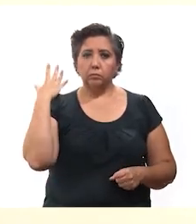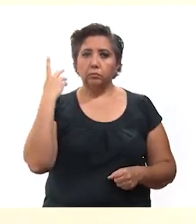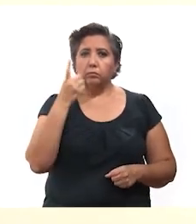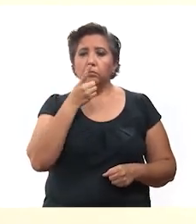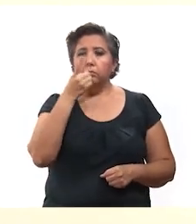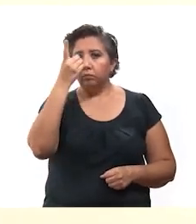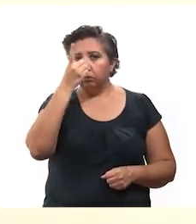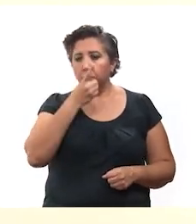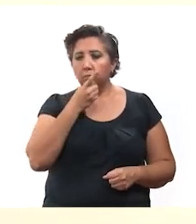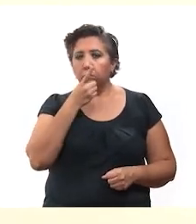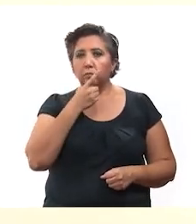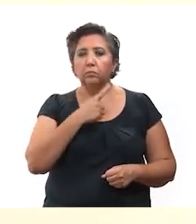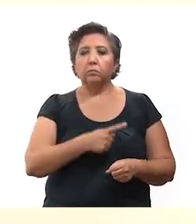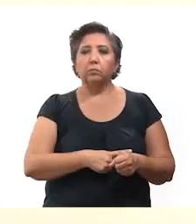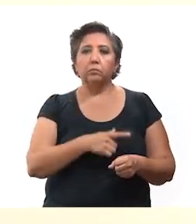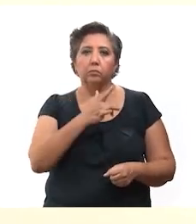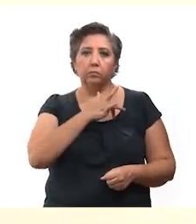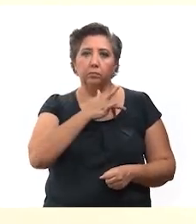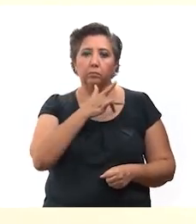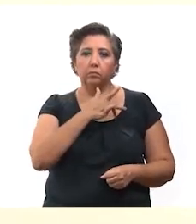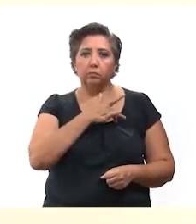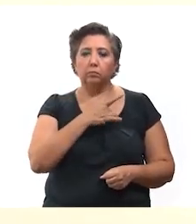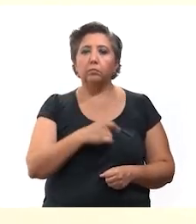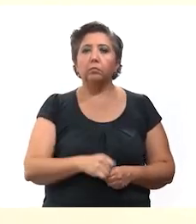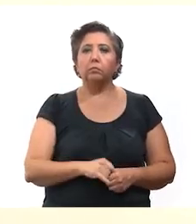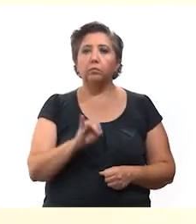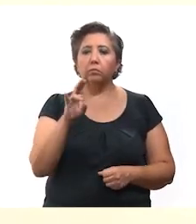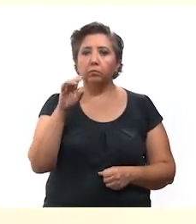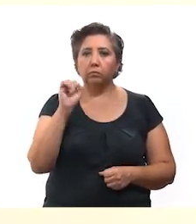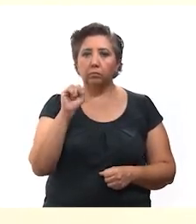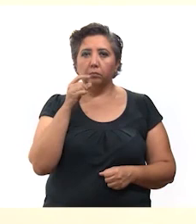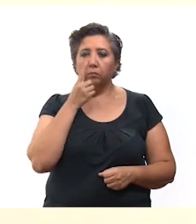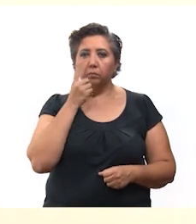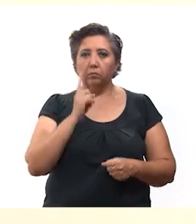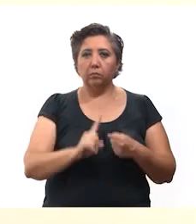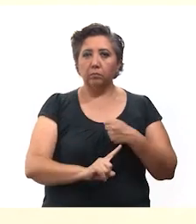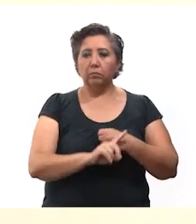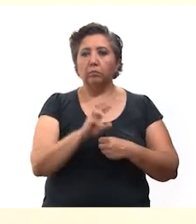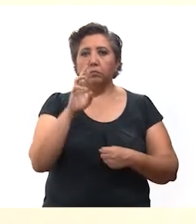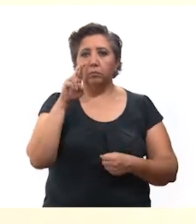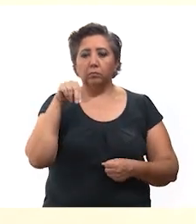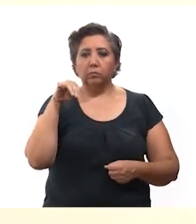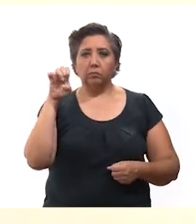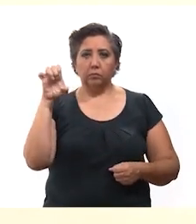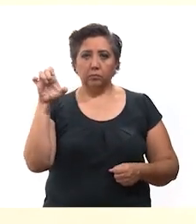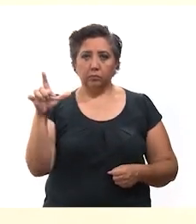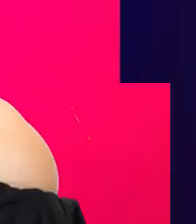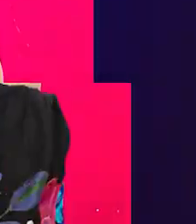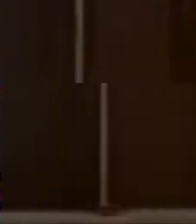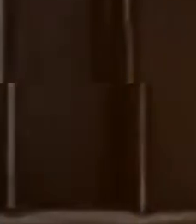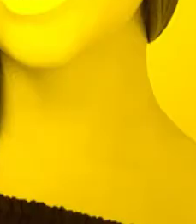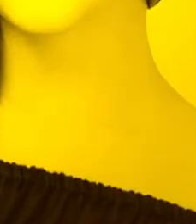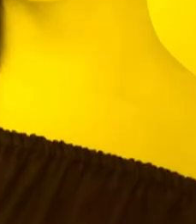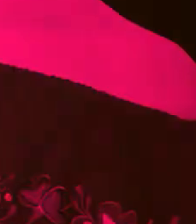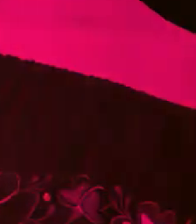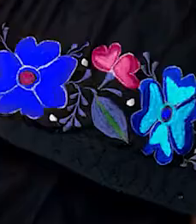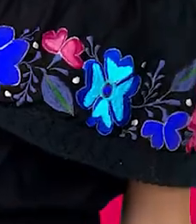le, kojanilo, tiyan, ichil, junpeli, winal, tak, ciento siete, Jagobe. Uyes, agilu, le, semáforo, chile, pizkina, gochik, pizikove, kanka, yanil.